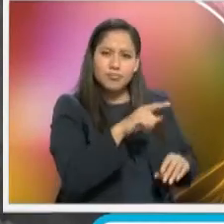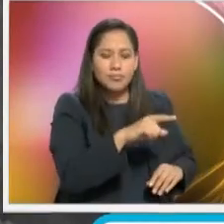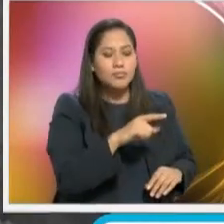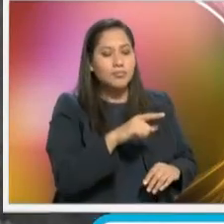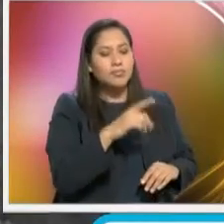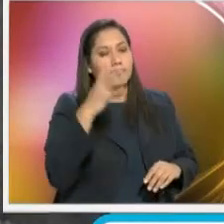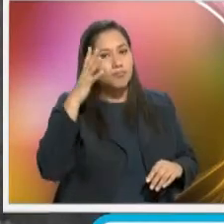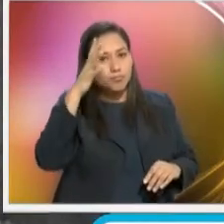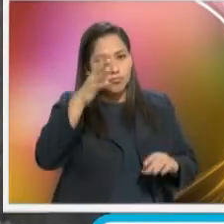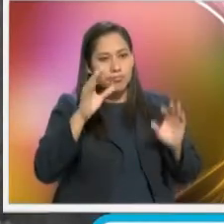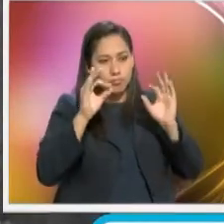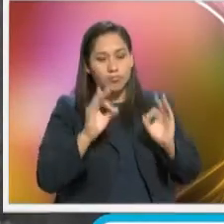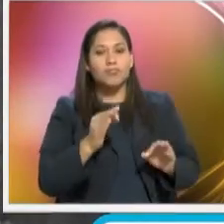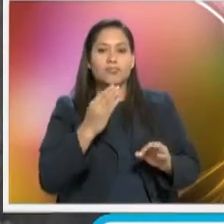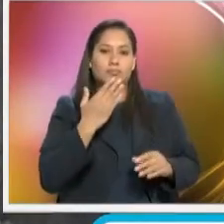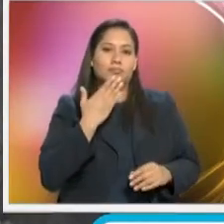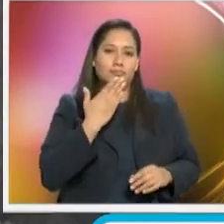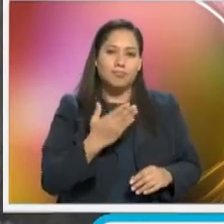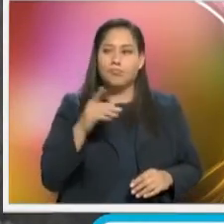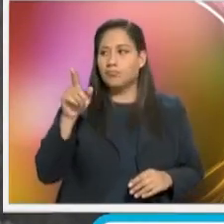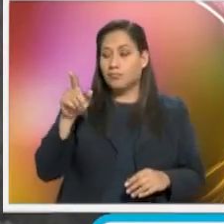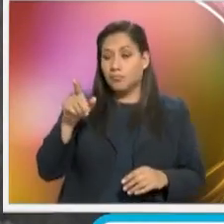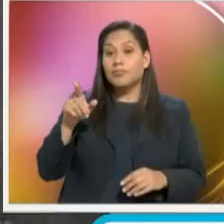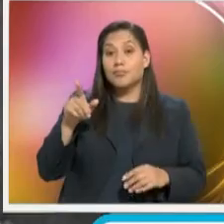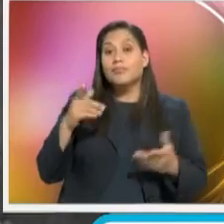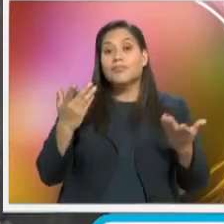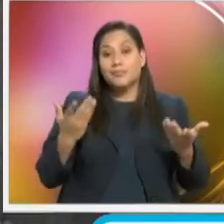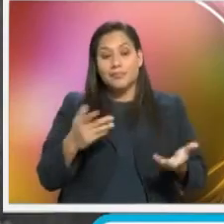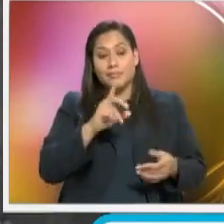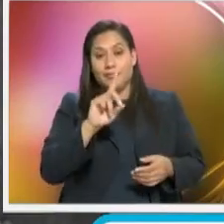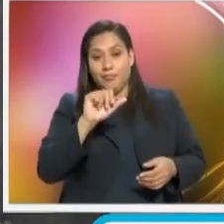mucho mejor futuro del que tenían, convirtiéndose así,